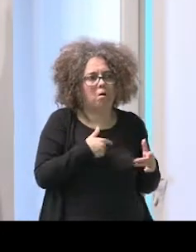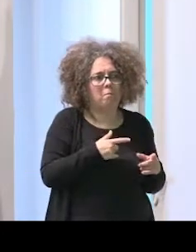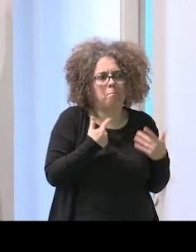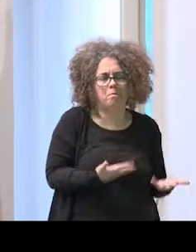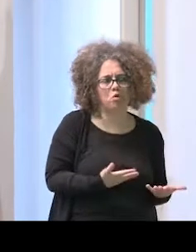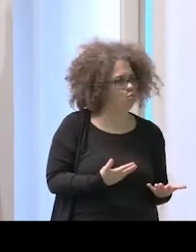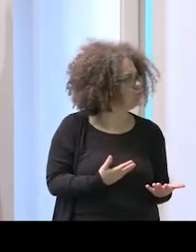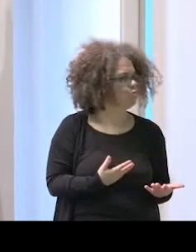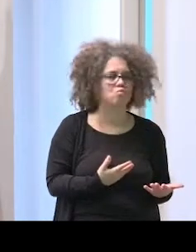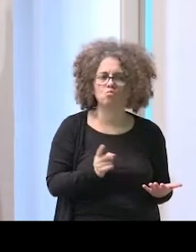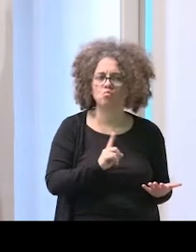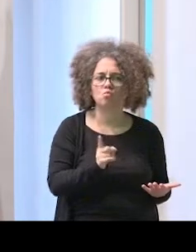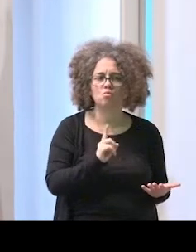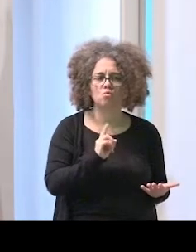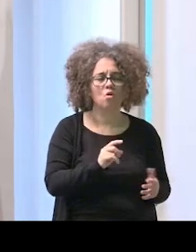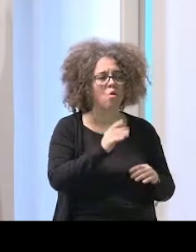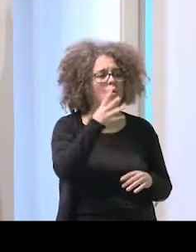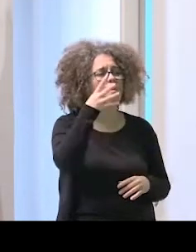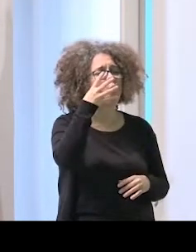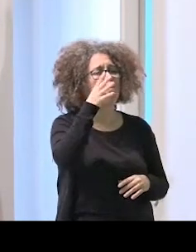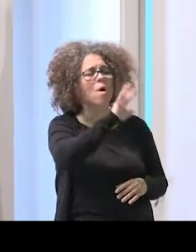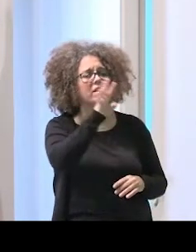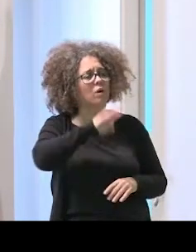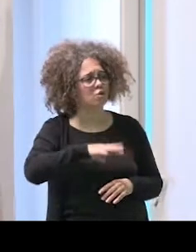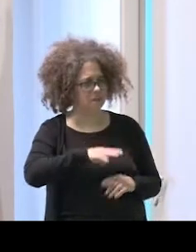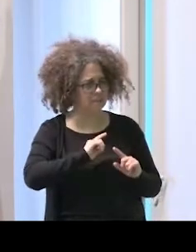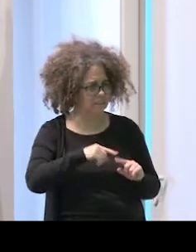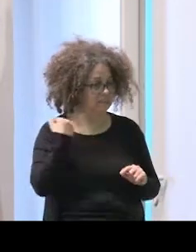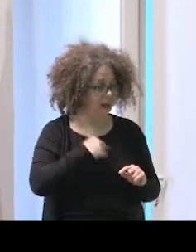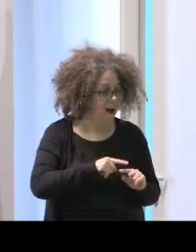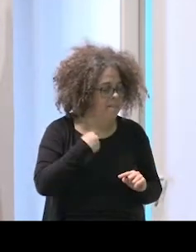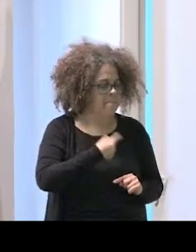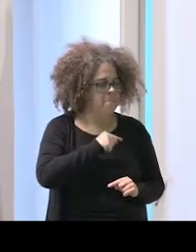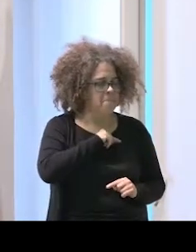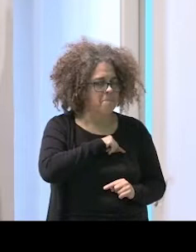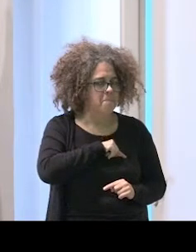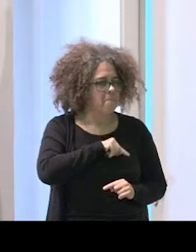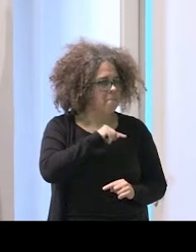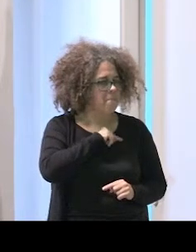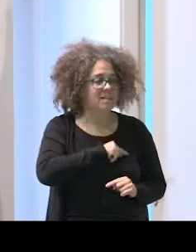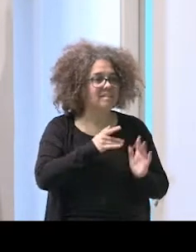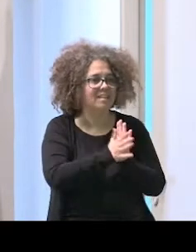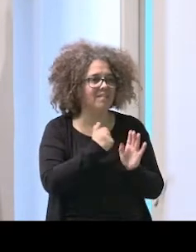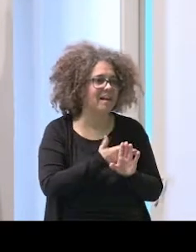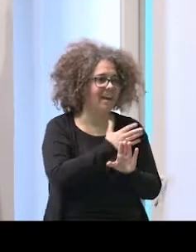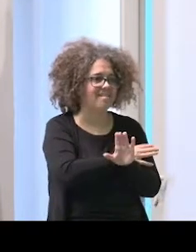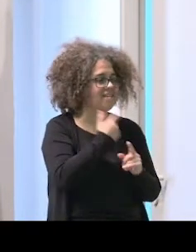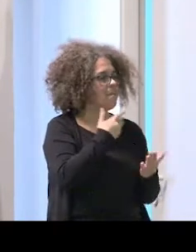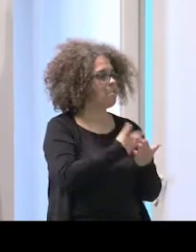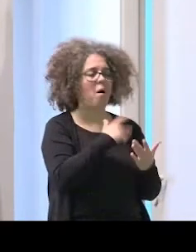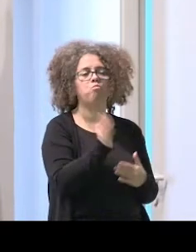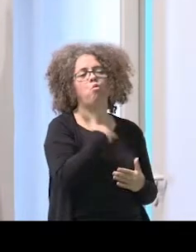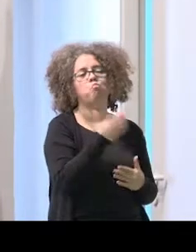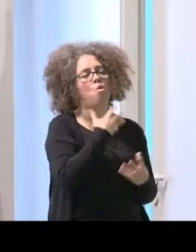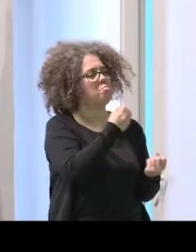media de inicio de la sordera son 44 meses. ¿Qué significa? Que probablemente van a pasar al cribado. Y encima son